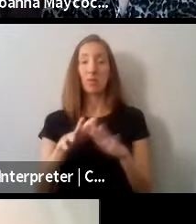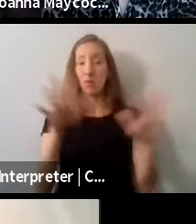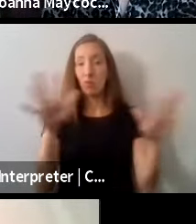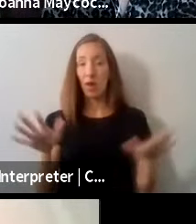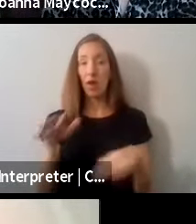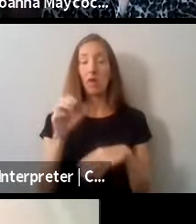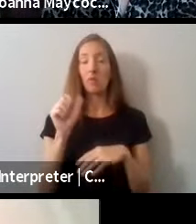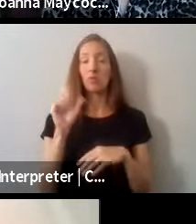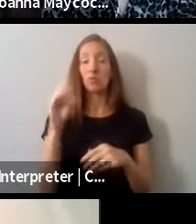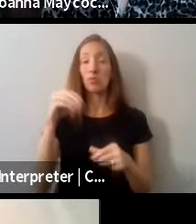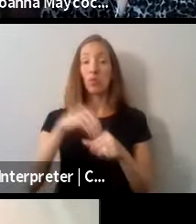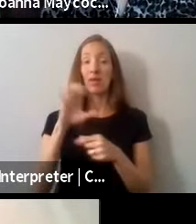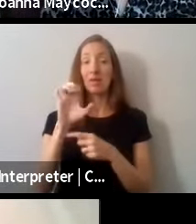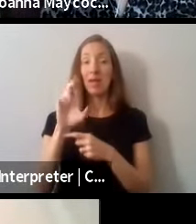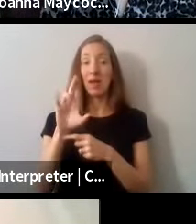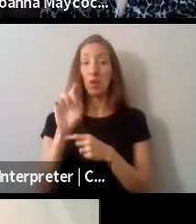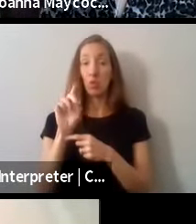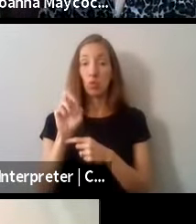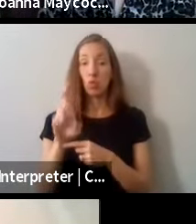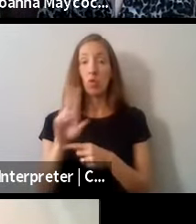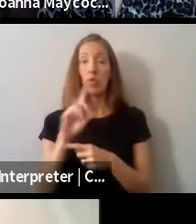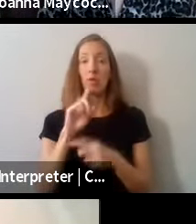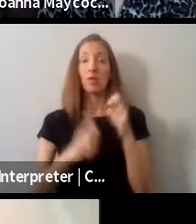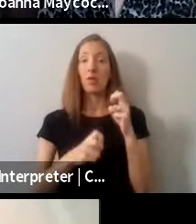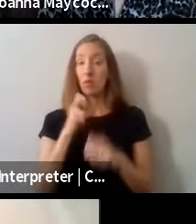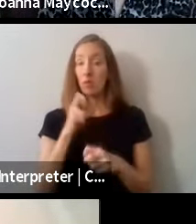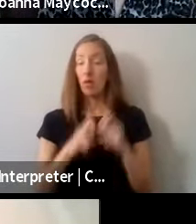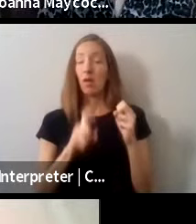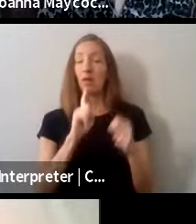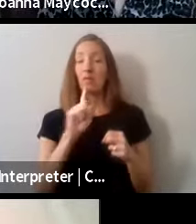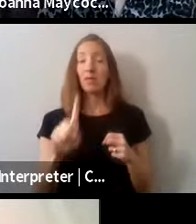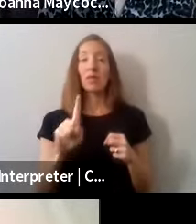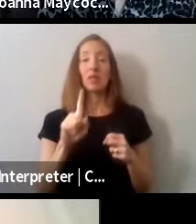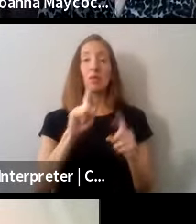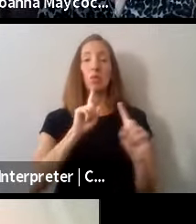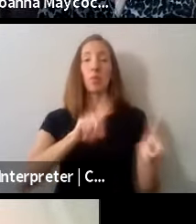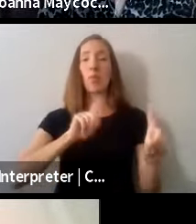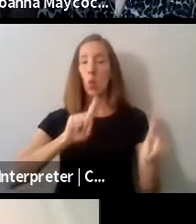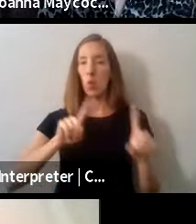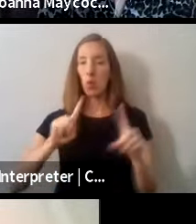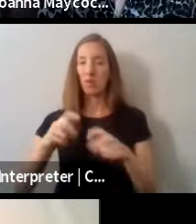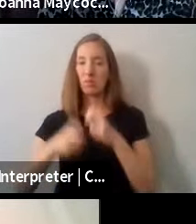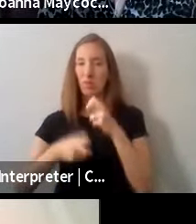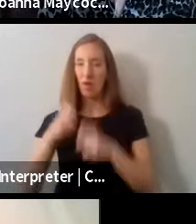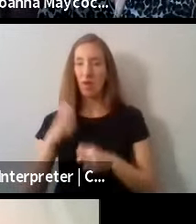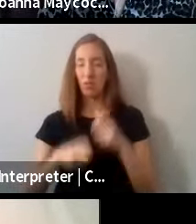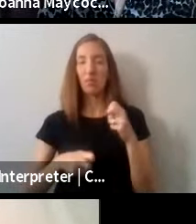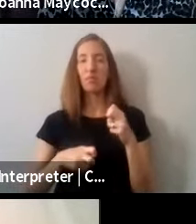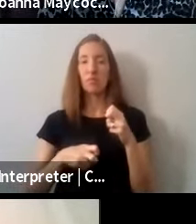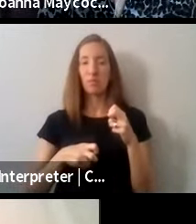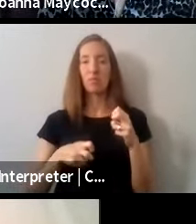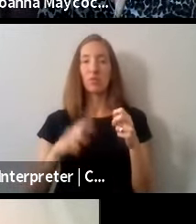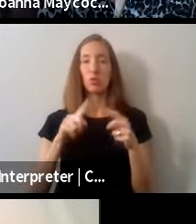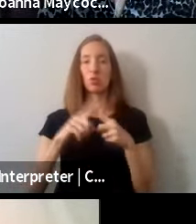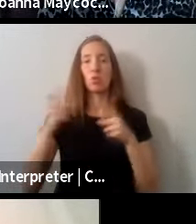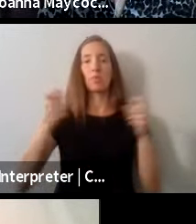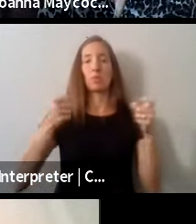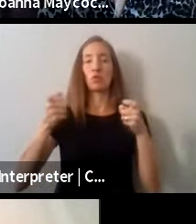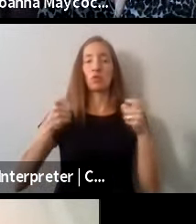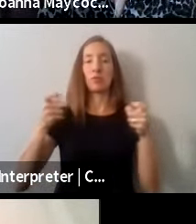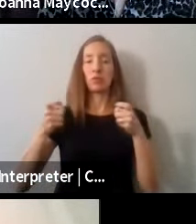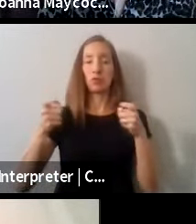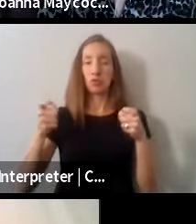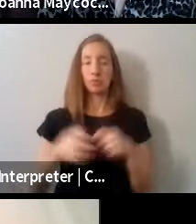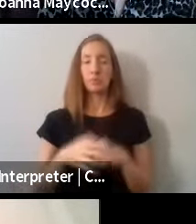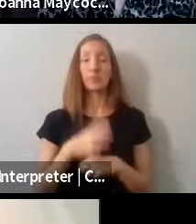administrativas de protección inmediata que emiten las instancias de protección en el territorio a fin de que no prescriba el